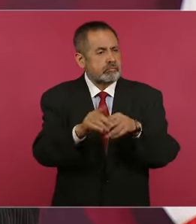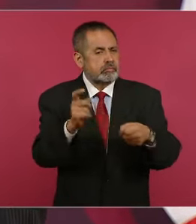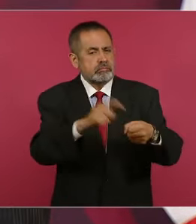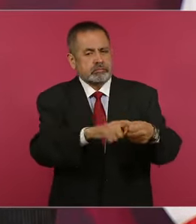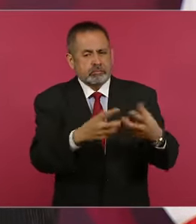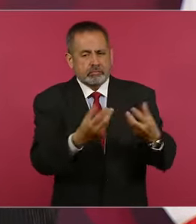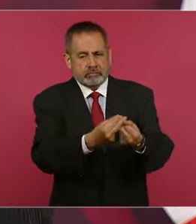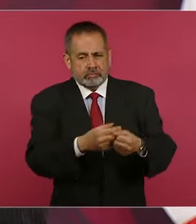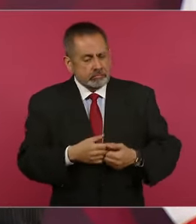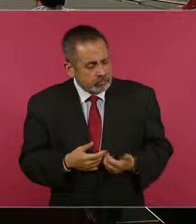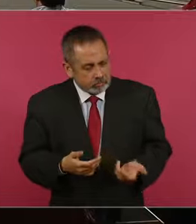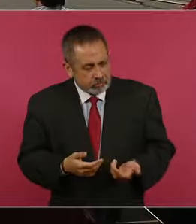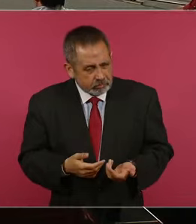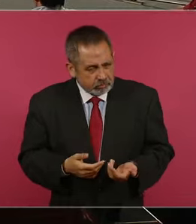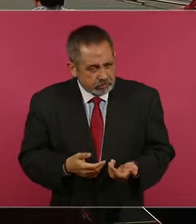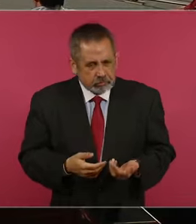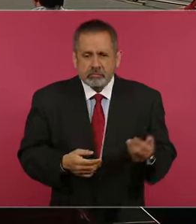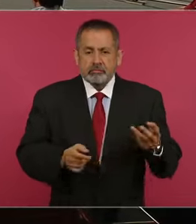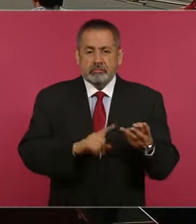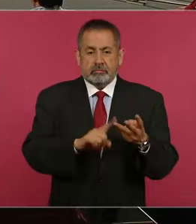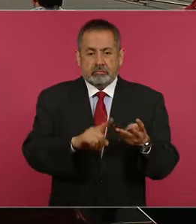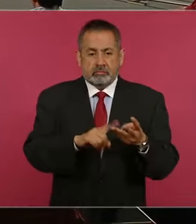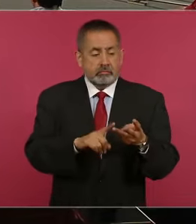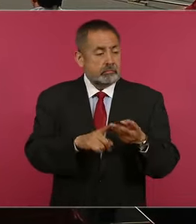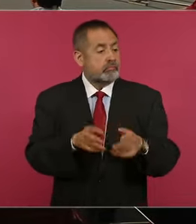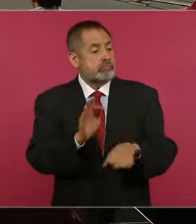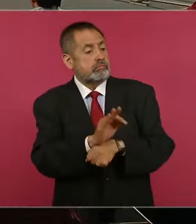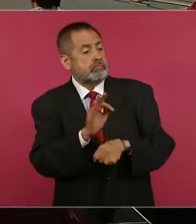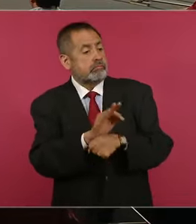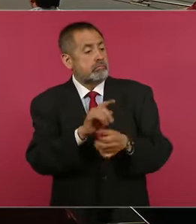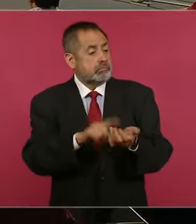Y ahora lo amparan